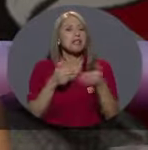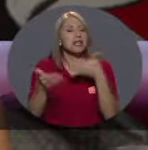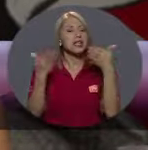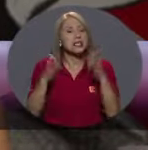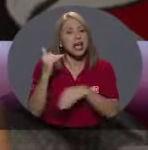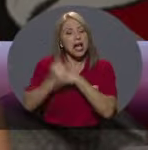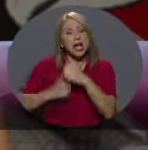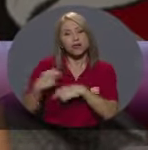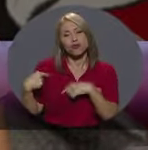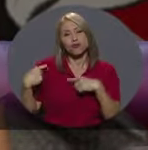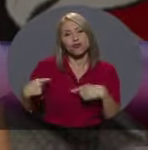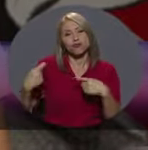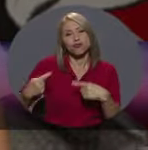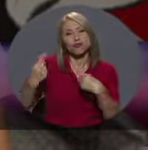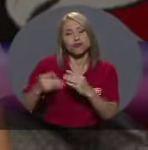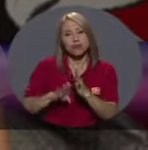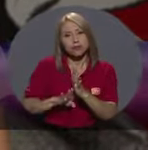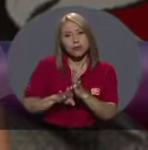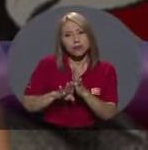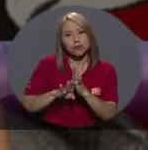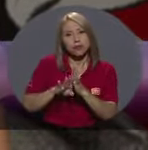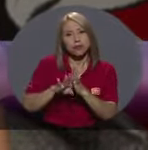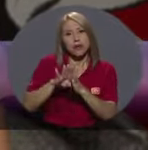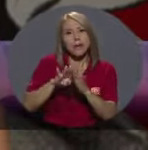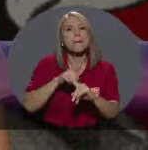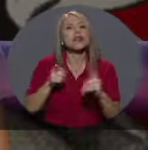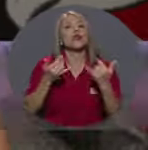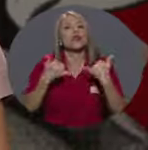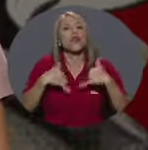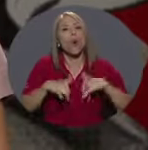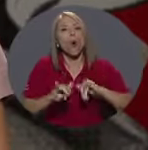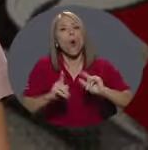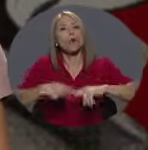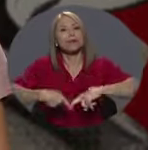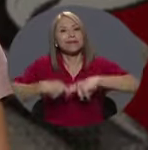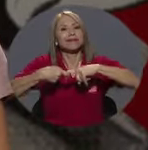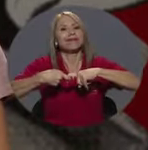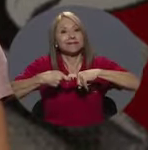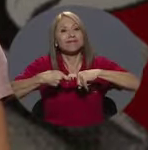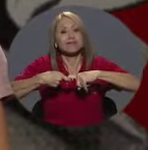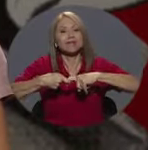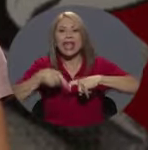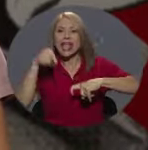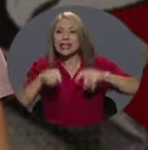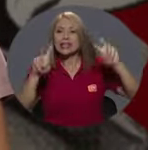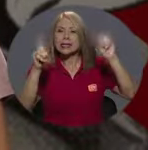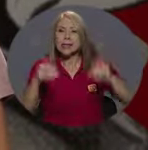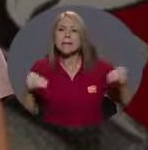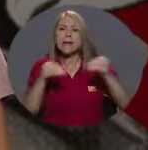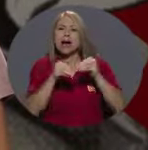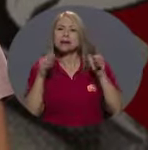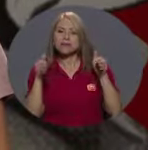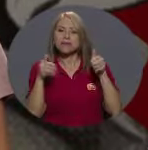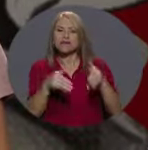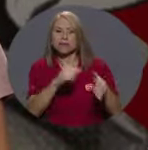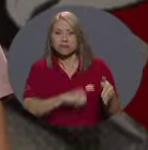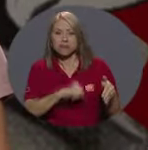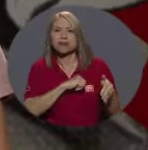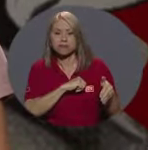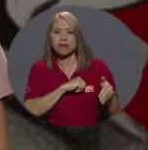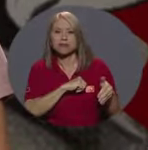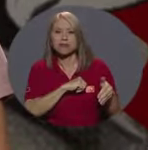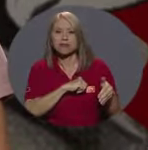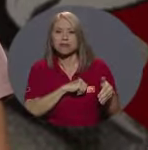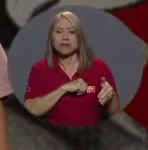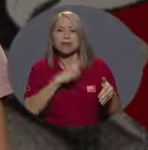que ha habido durante estos años, creo que todavía hay muchísimo por hacer, ¿verdad? Esto al final es un tema más de actitud, es lo que